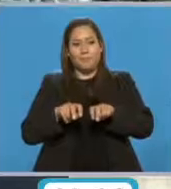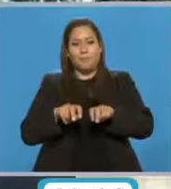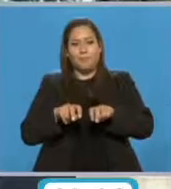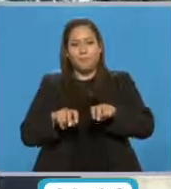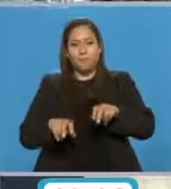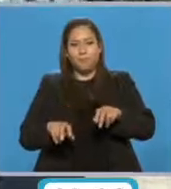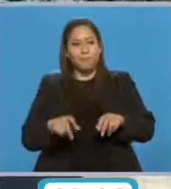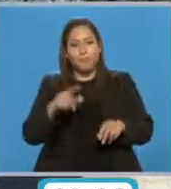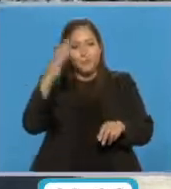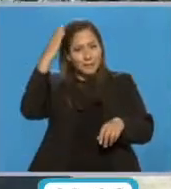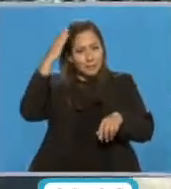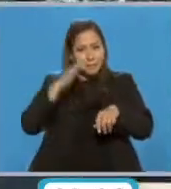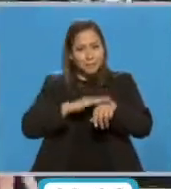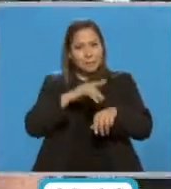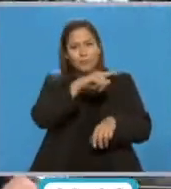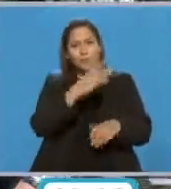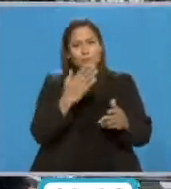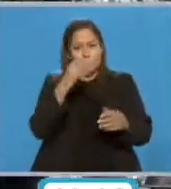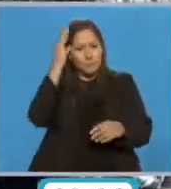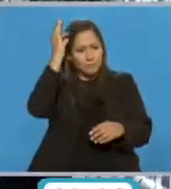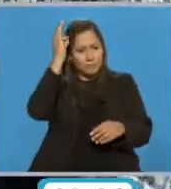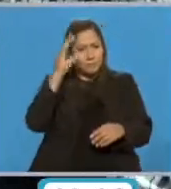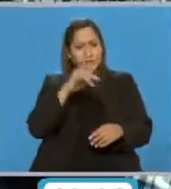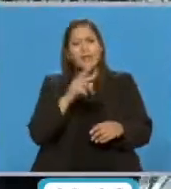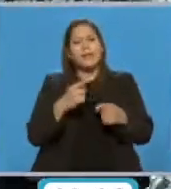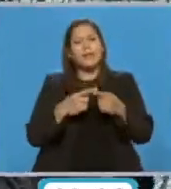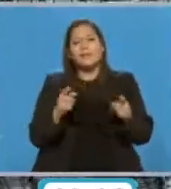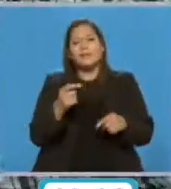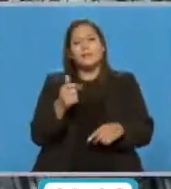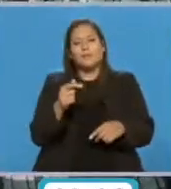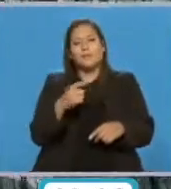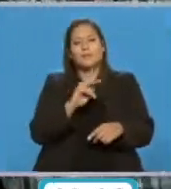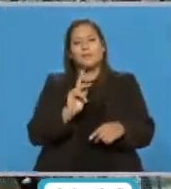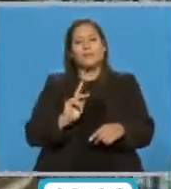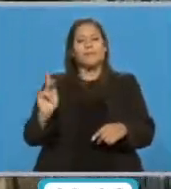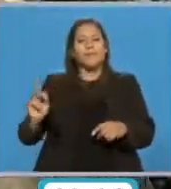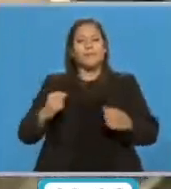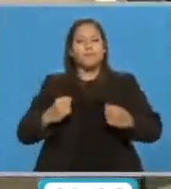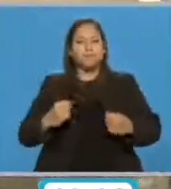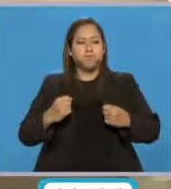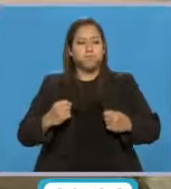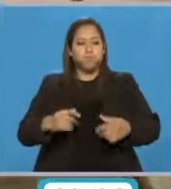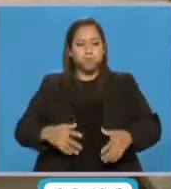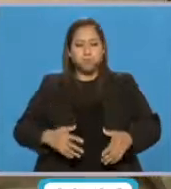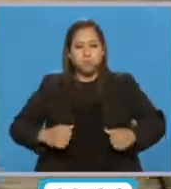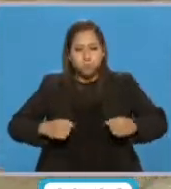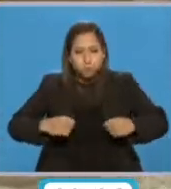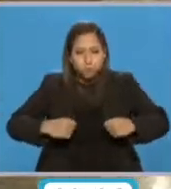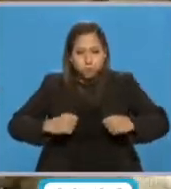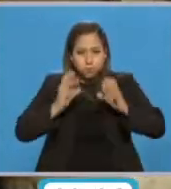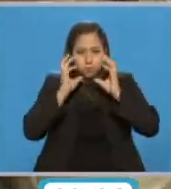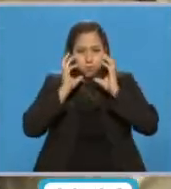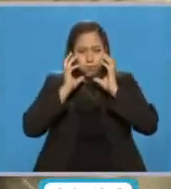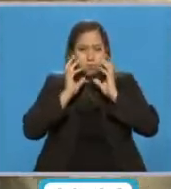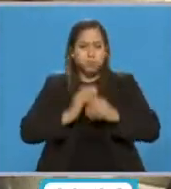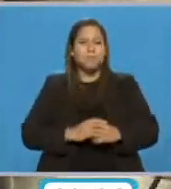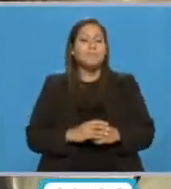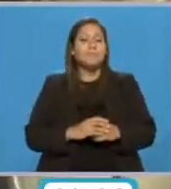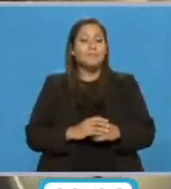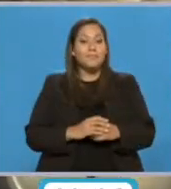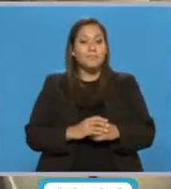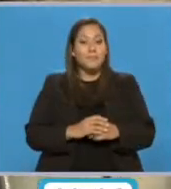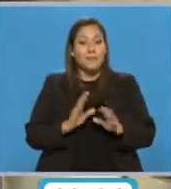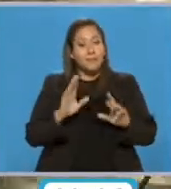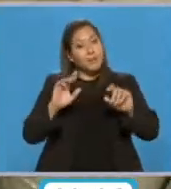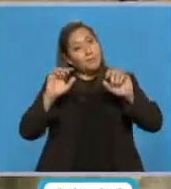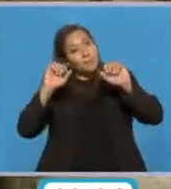pues está peloncito, usted no está pelón. No, bueno, pues es la única diferencia que tenemos. Pero los demás estamos bien igual. ¿Verdad? Y ya se retrató